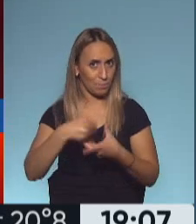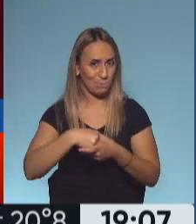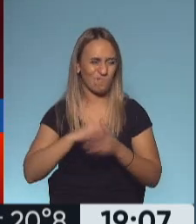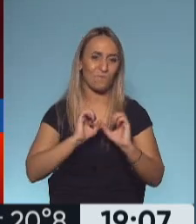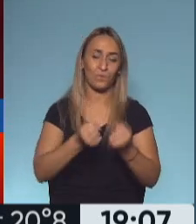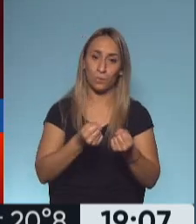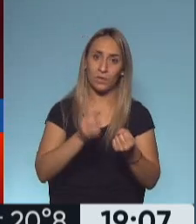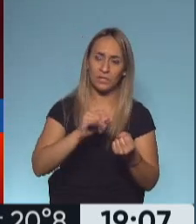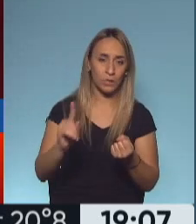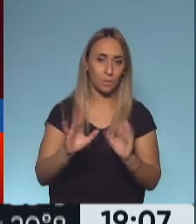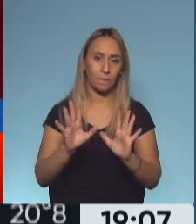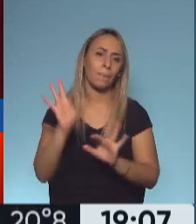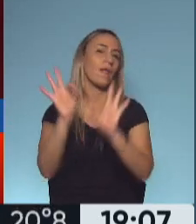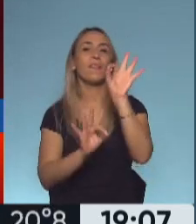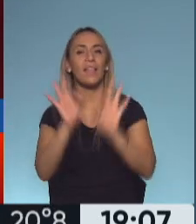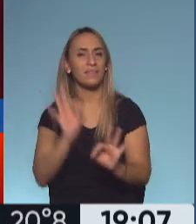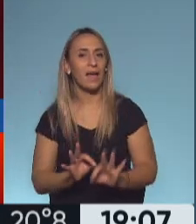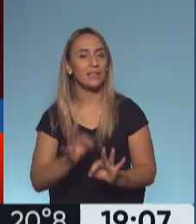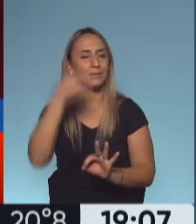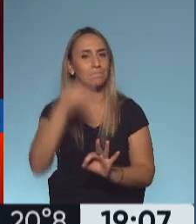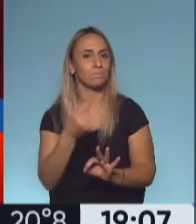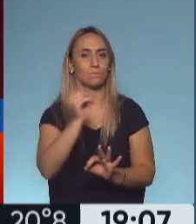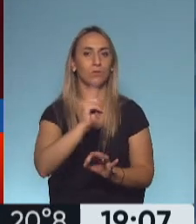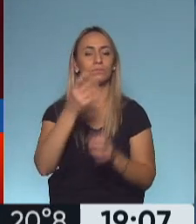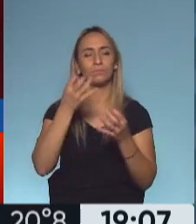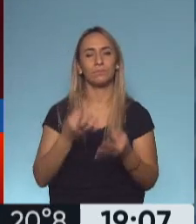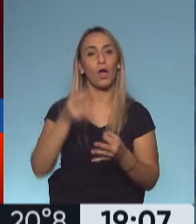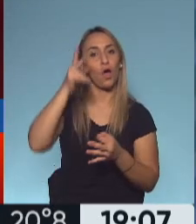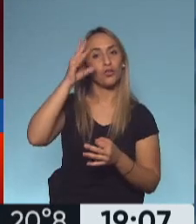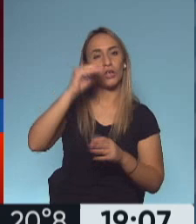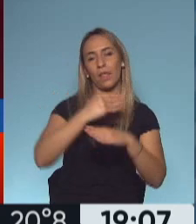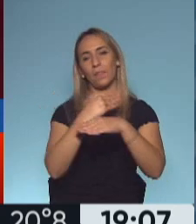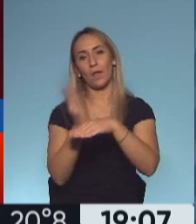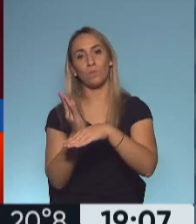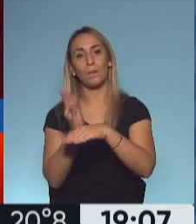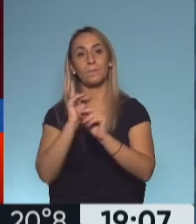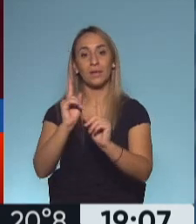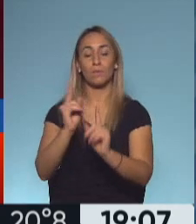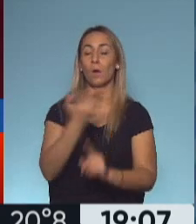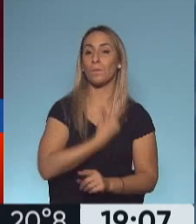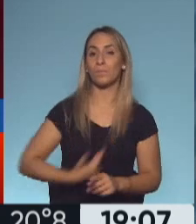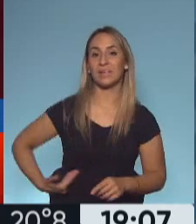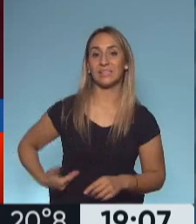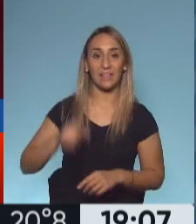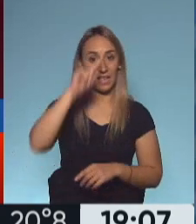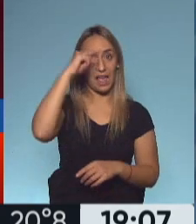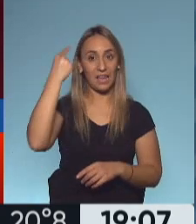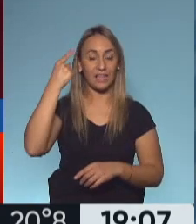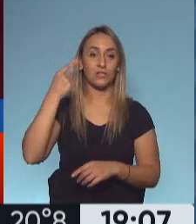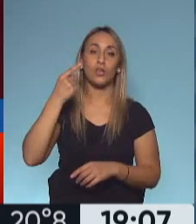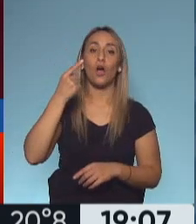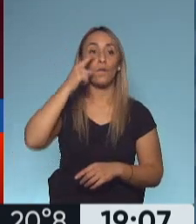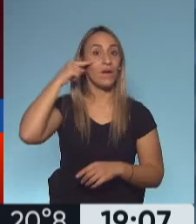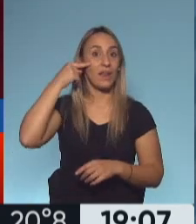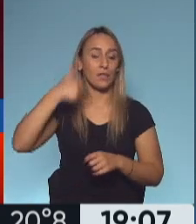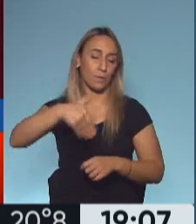No tenemos el detalle, lo vamos a conocer después de las 20 con la palabra aquí esperada en Olivos del presidente de la Nación, Alberto